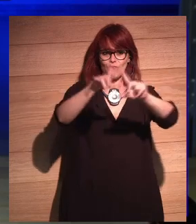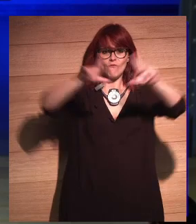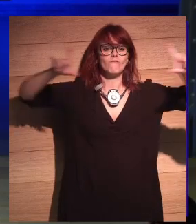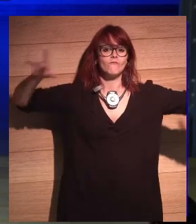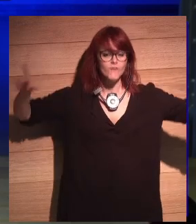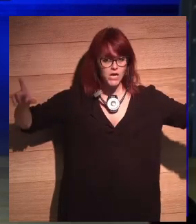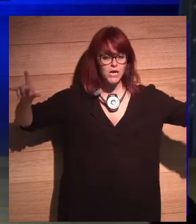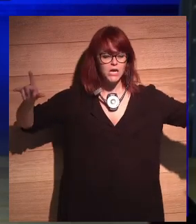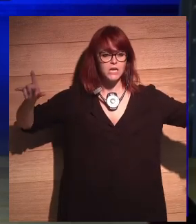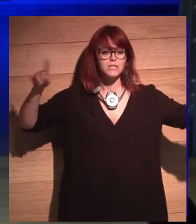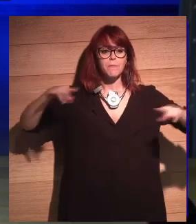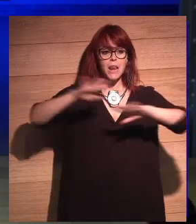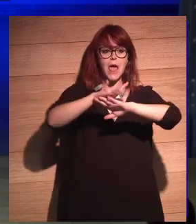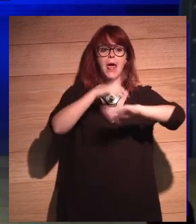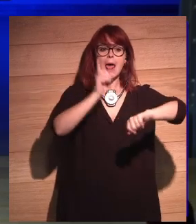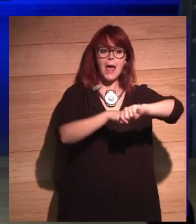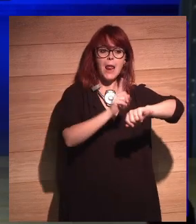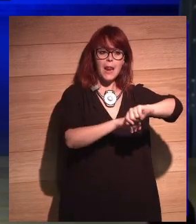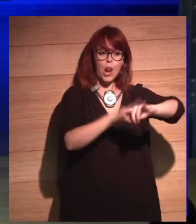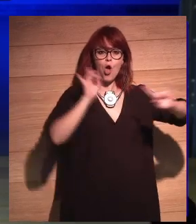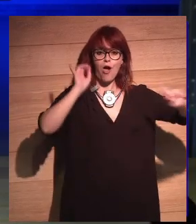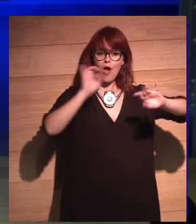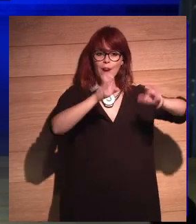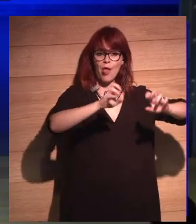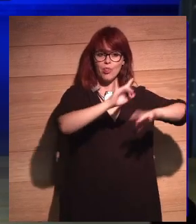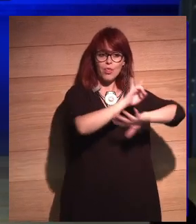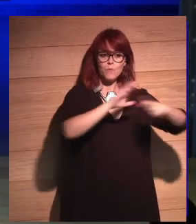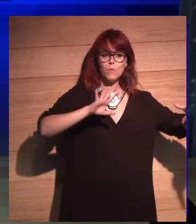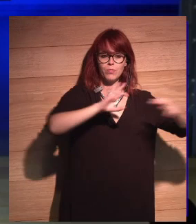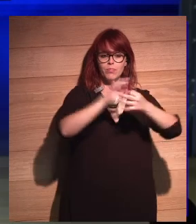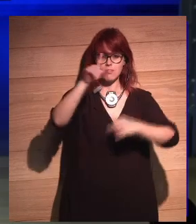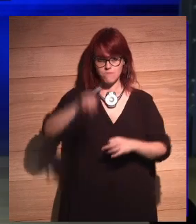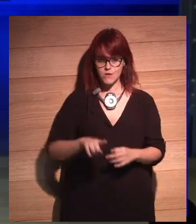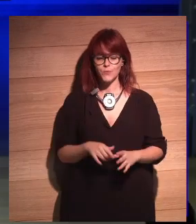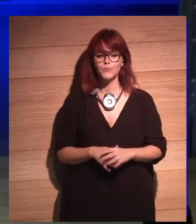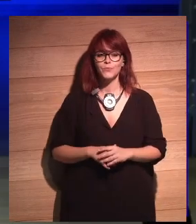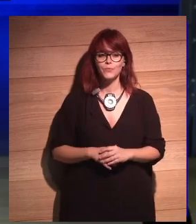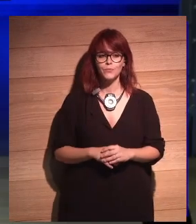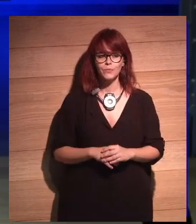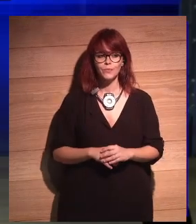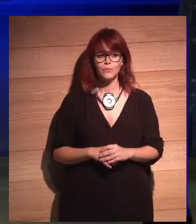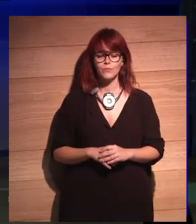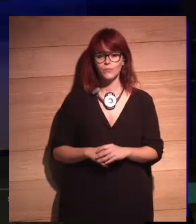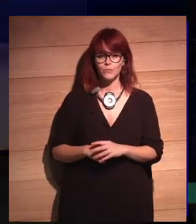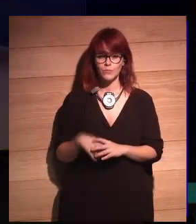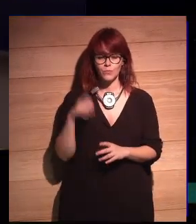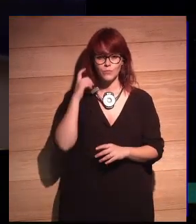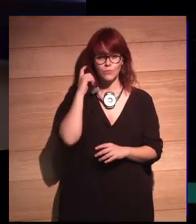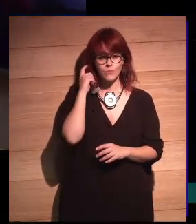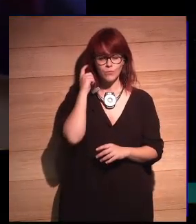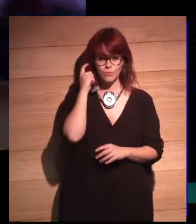incluso el reloj radio está conectado también, y también incluso las luces. Bueno,